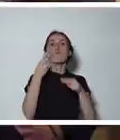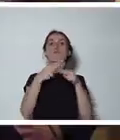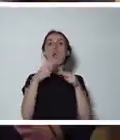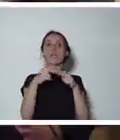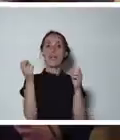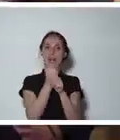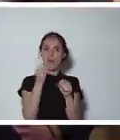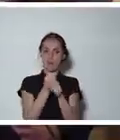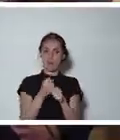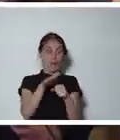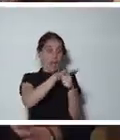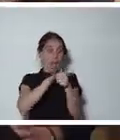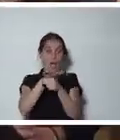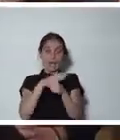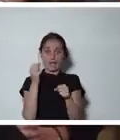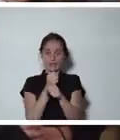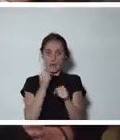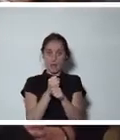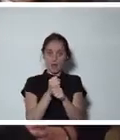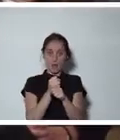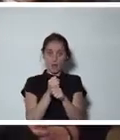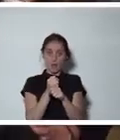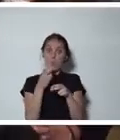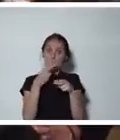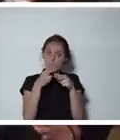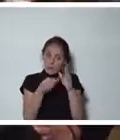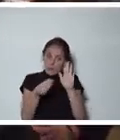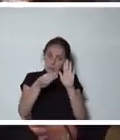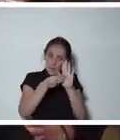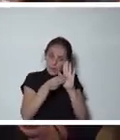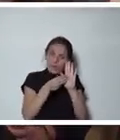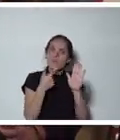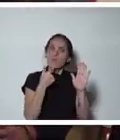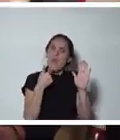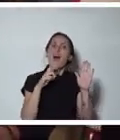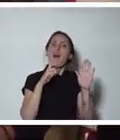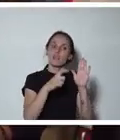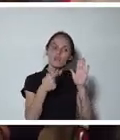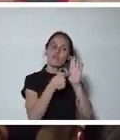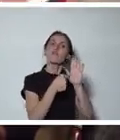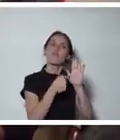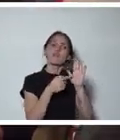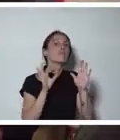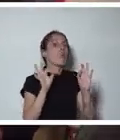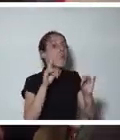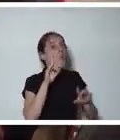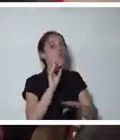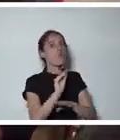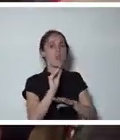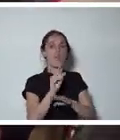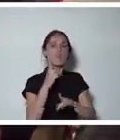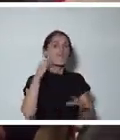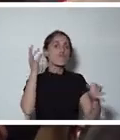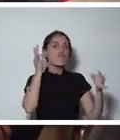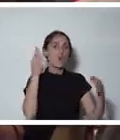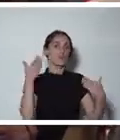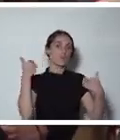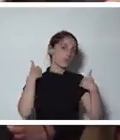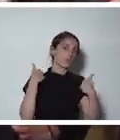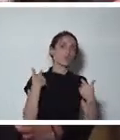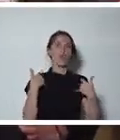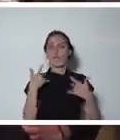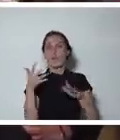Yolanda se hacen desde el urbanismo hacemos urbanismo feminista Cuando hacemos paseos con mujeres por los barrios para detectar los puntos de